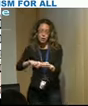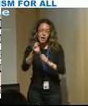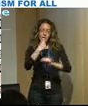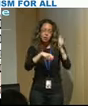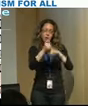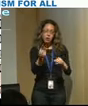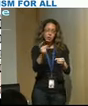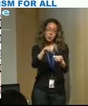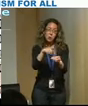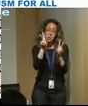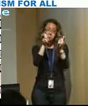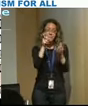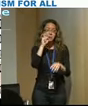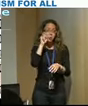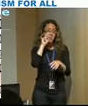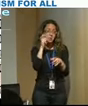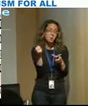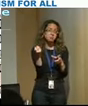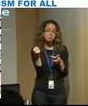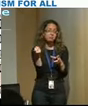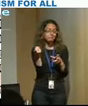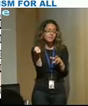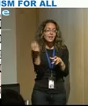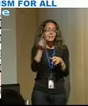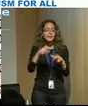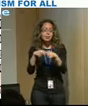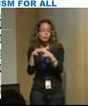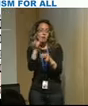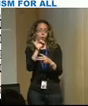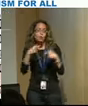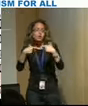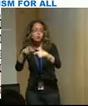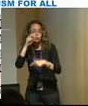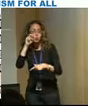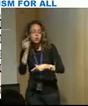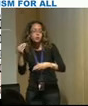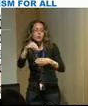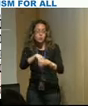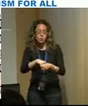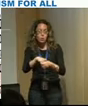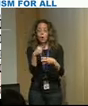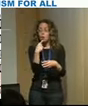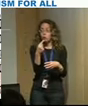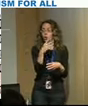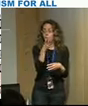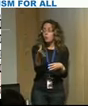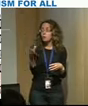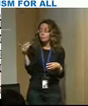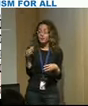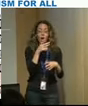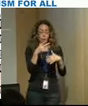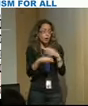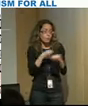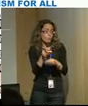incluya en un tema turístico cuando el que tiene que incluir es la sociedad y el sector turístico. Digo porque, como no lo está haciendo, a